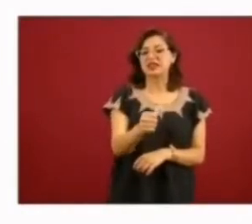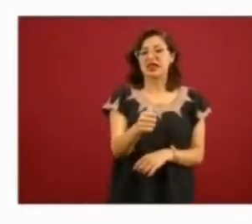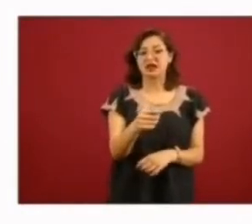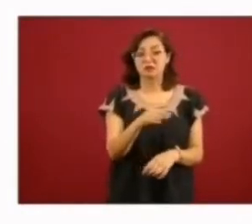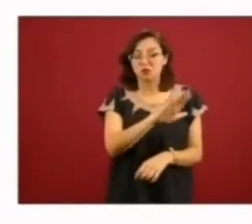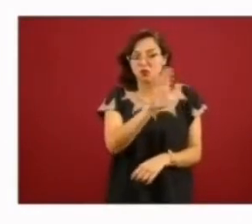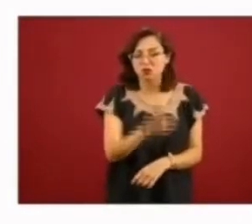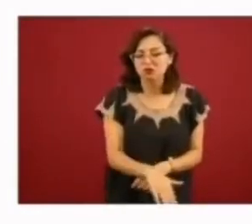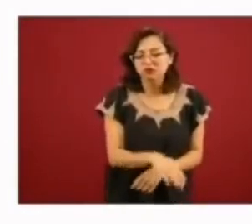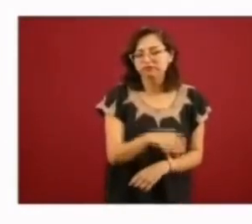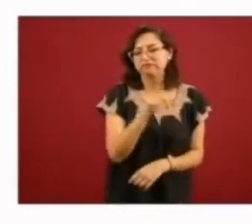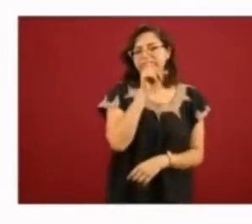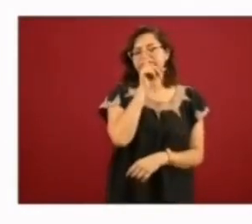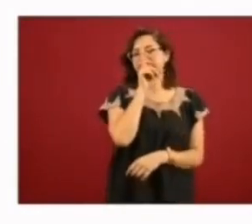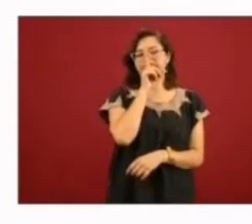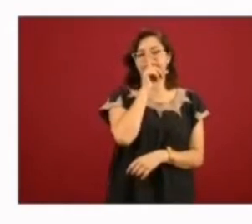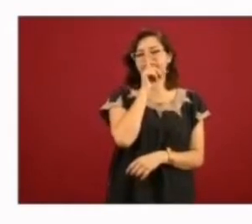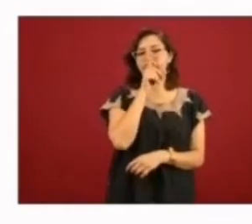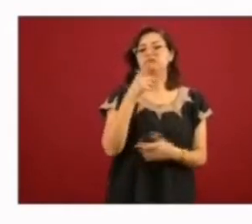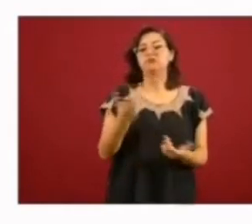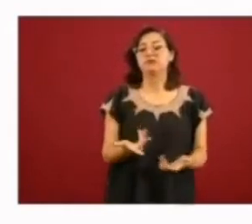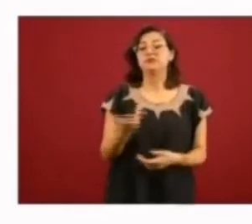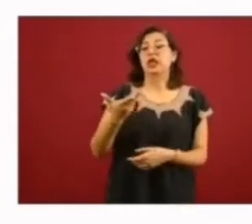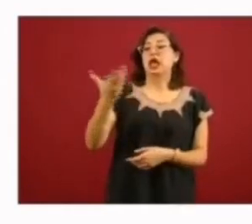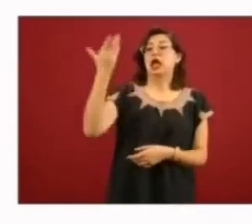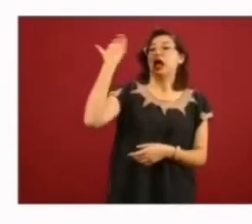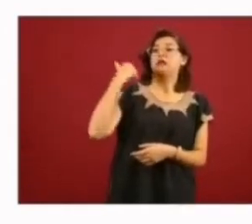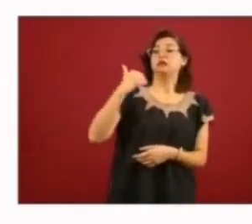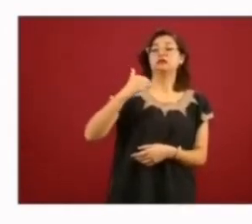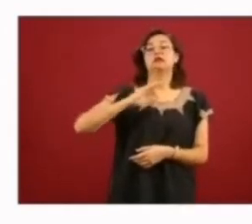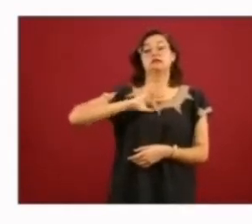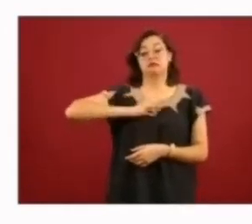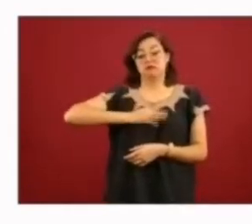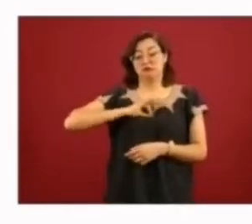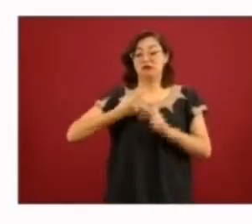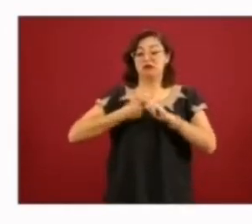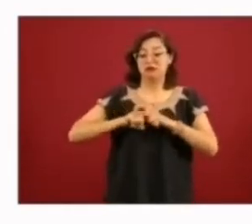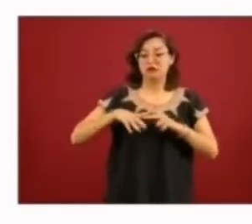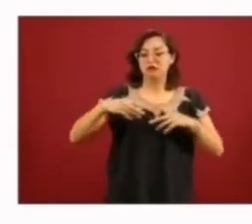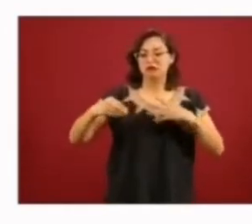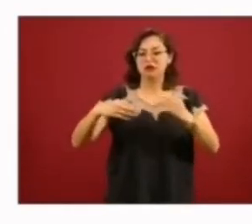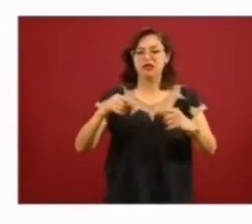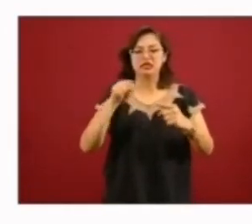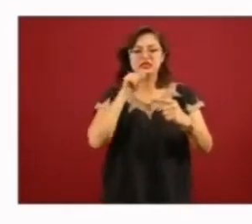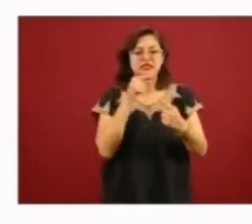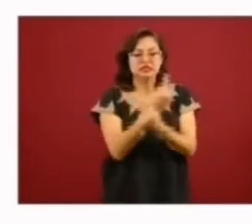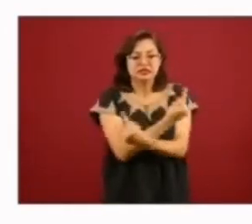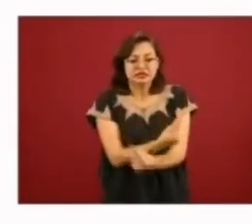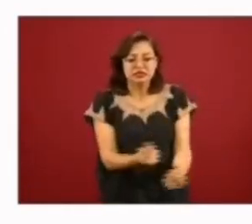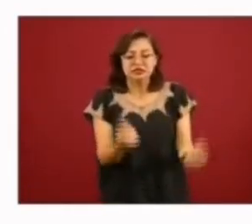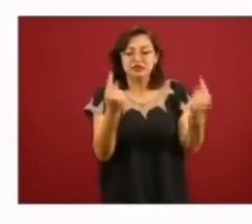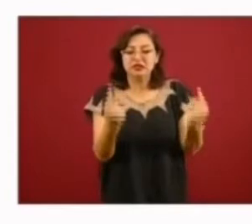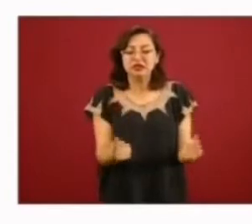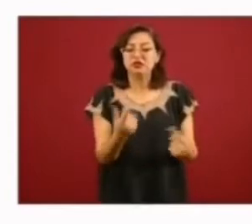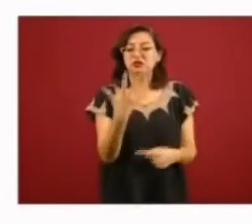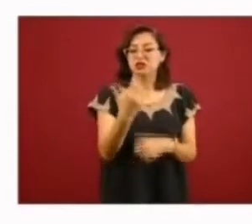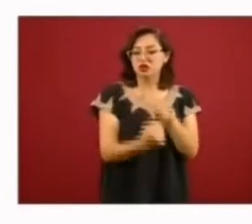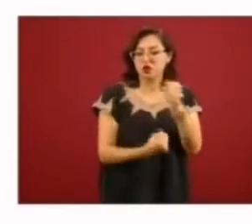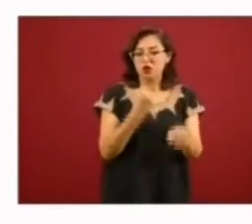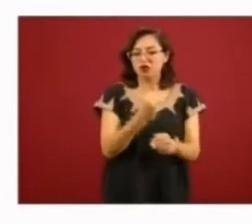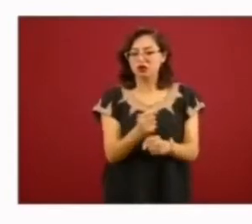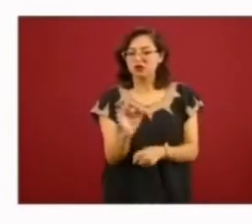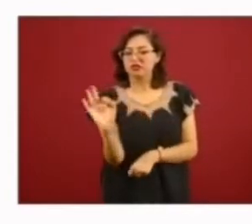fatales. Recordarán que al inicio de la epidemia habíamos comentado que los niños los íbamos a considerar, sobre todo los menores de 5 años,